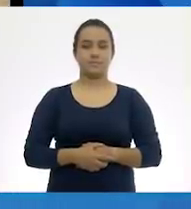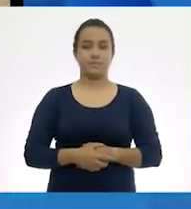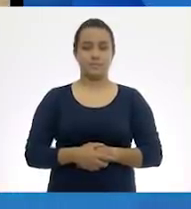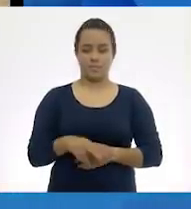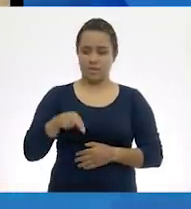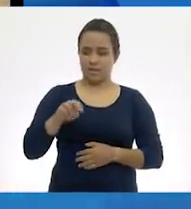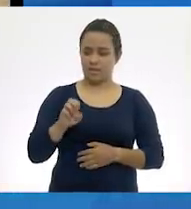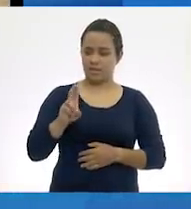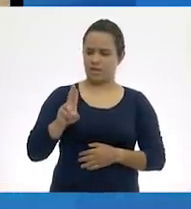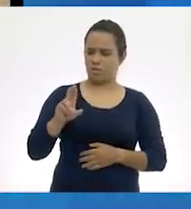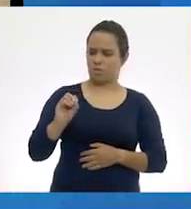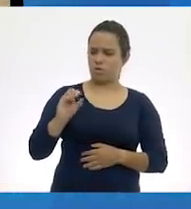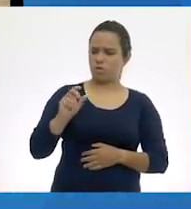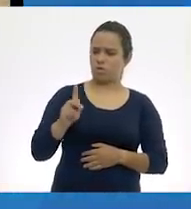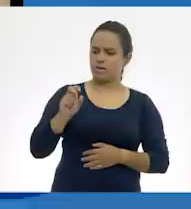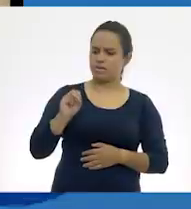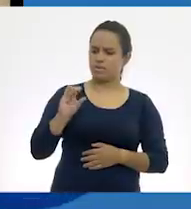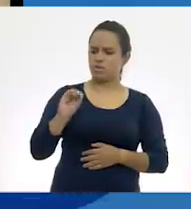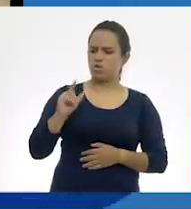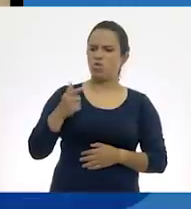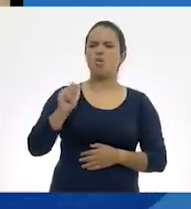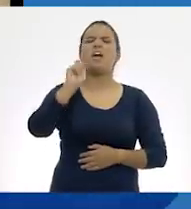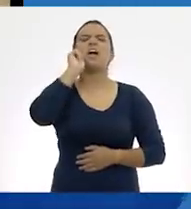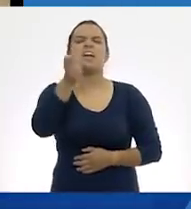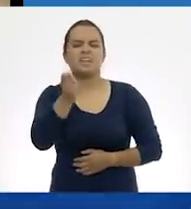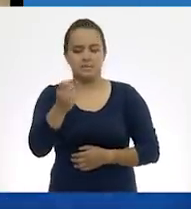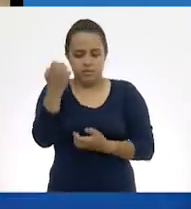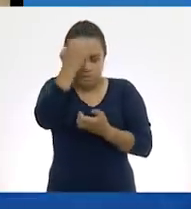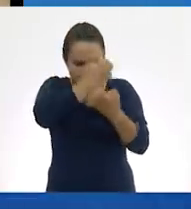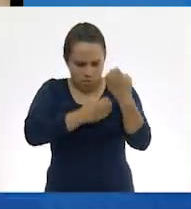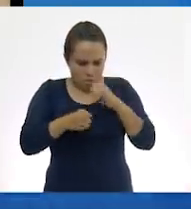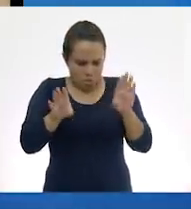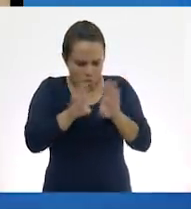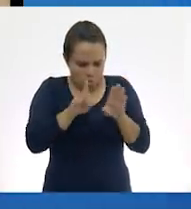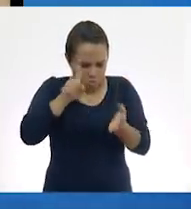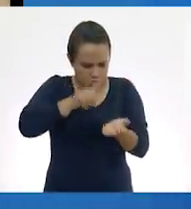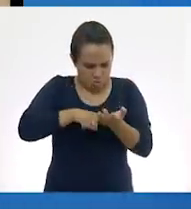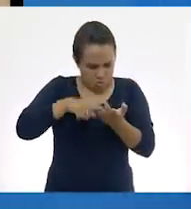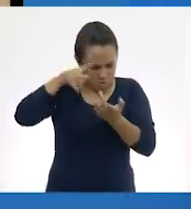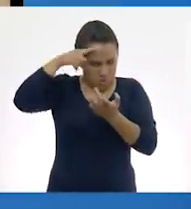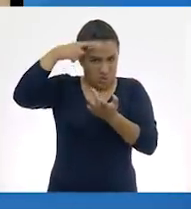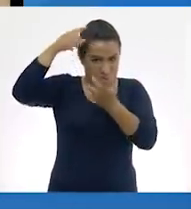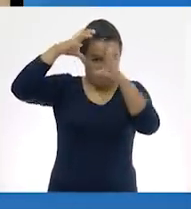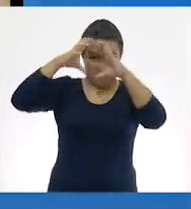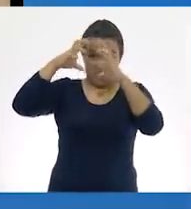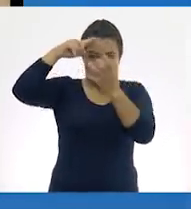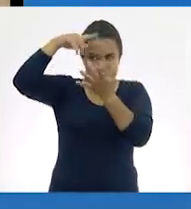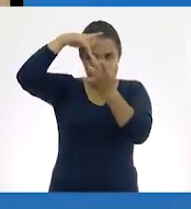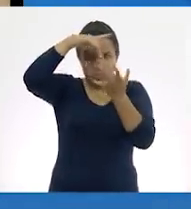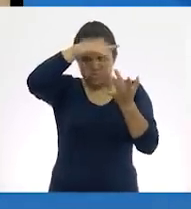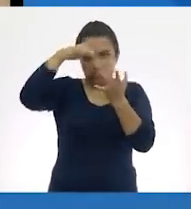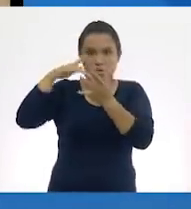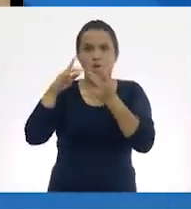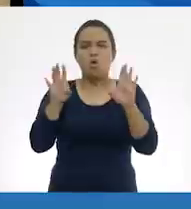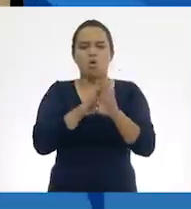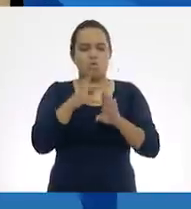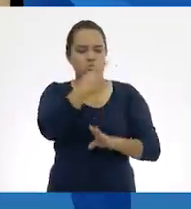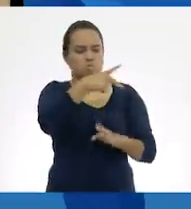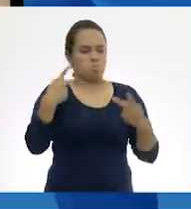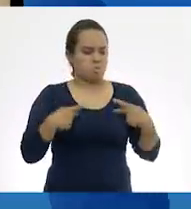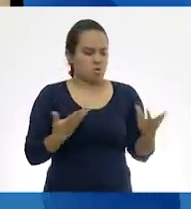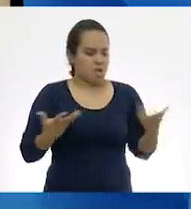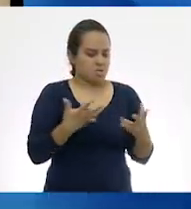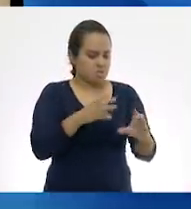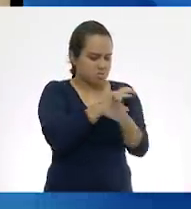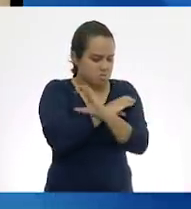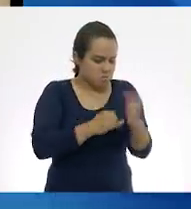Una neuropsicóloga se encarga de comprender y evaluar cómo ciertas partes o conexiones de nuestro cerebro influyen en la forma de comportarnos y